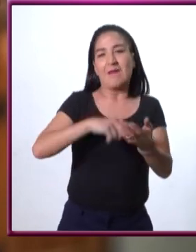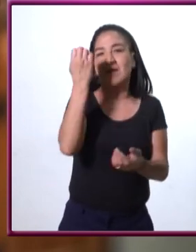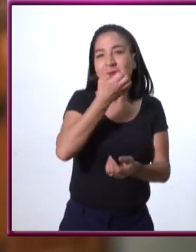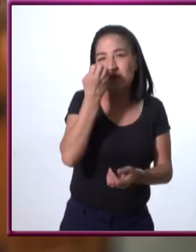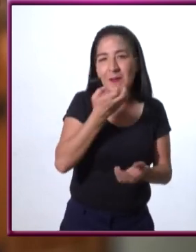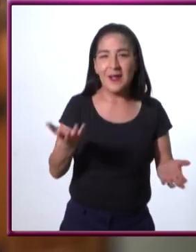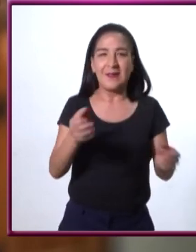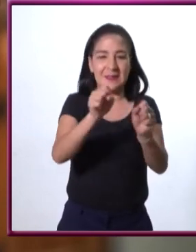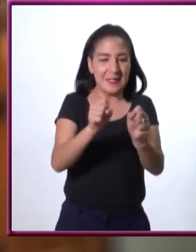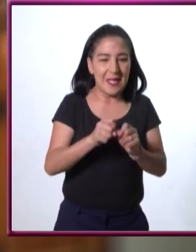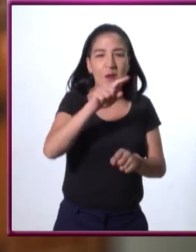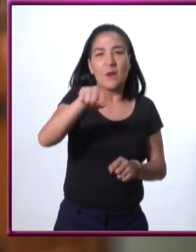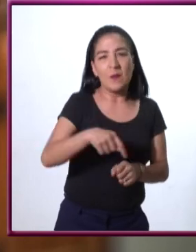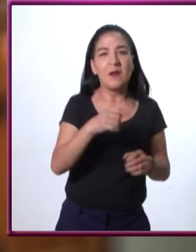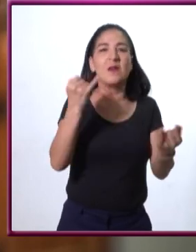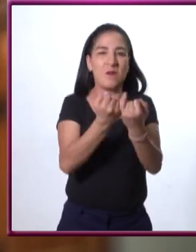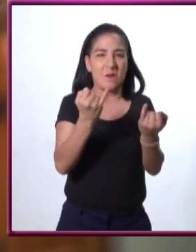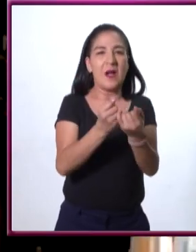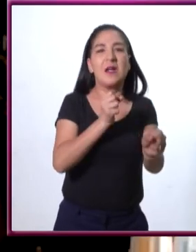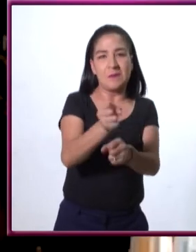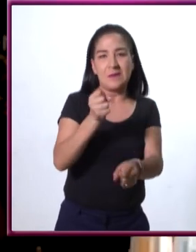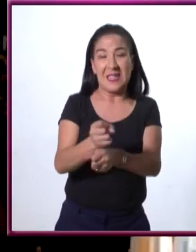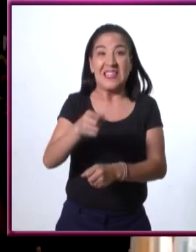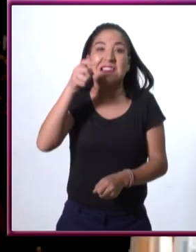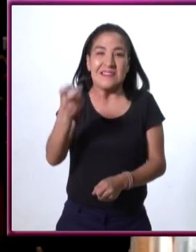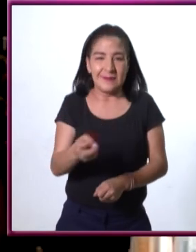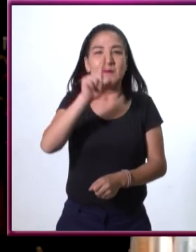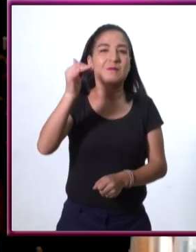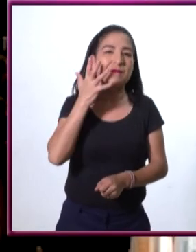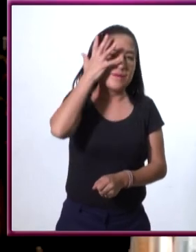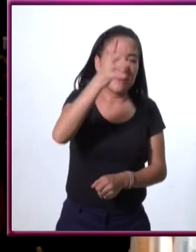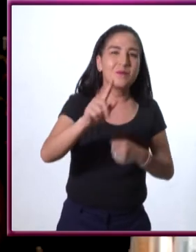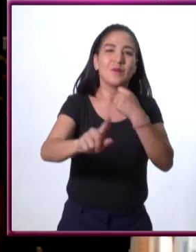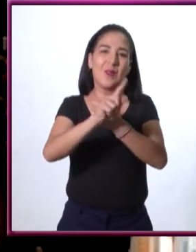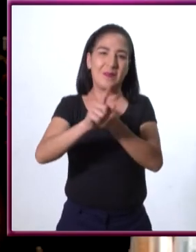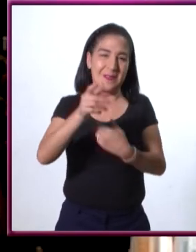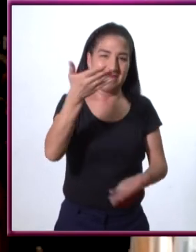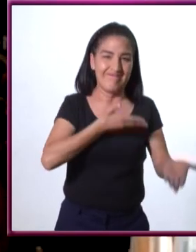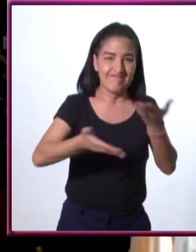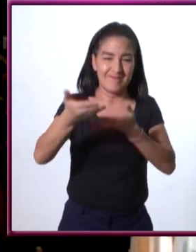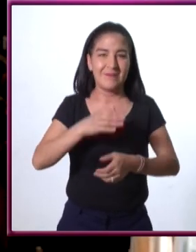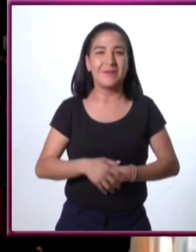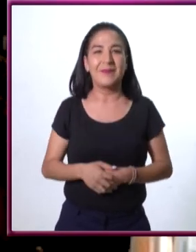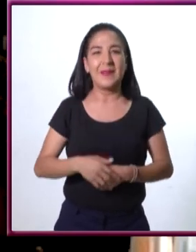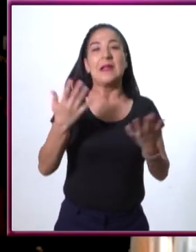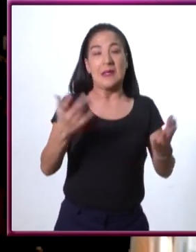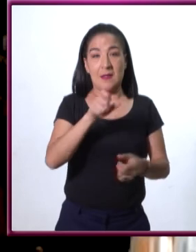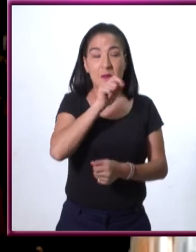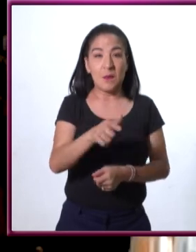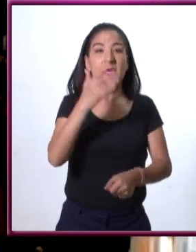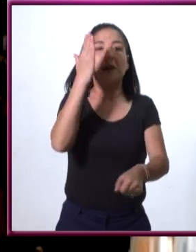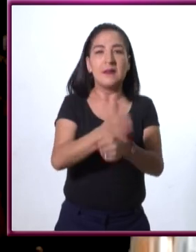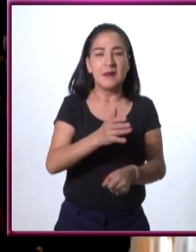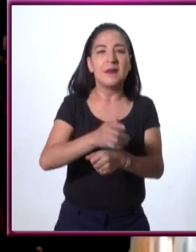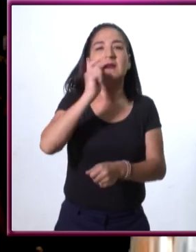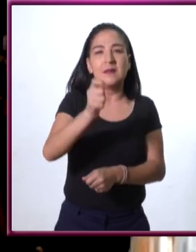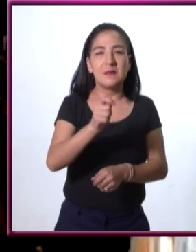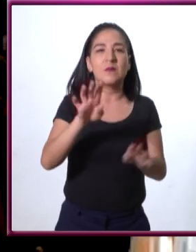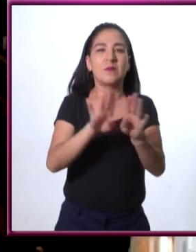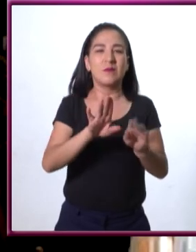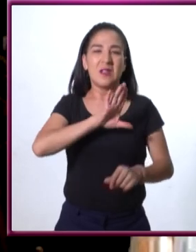en la escuela, y eso, por supuesto, les va a generar serios problemas de relación social. El castigo también disminuye